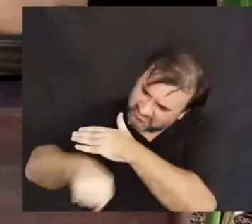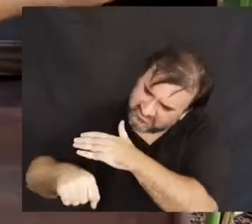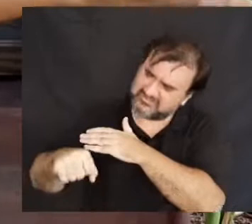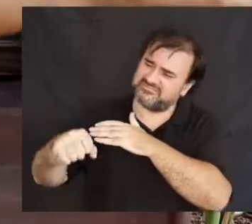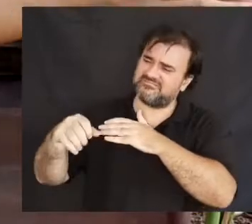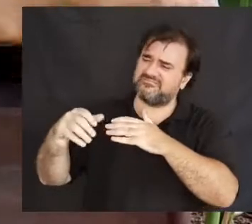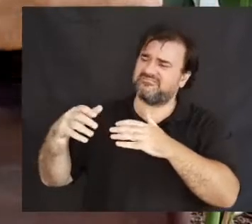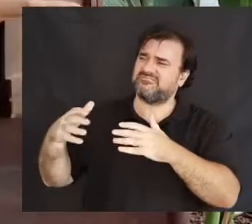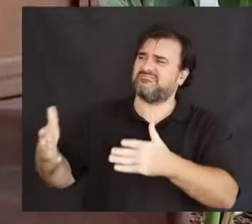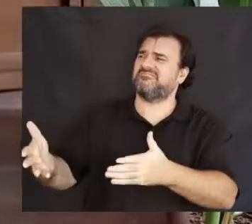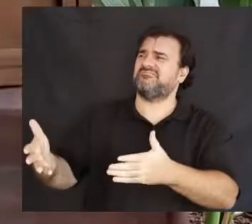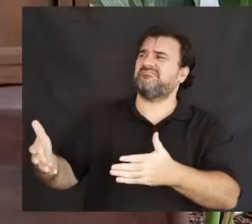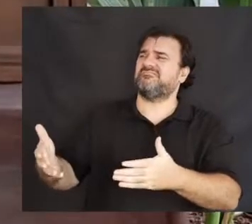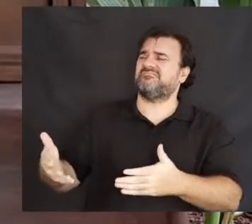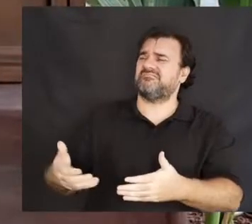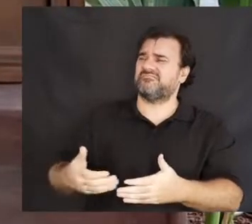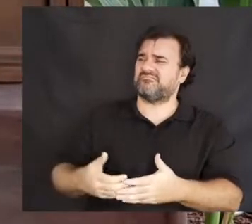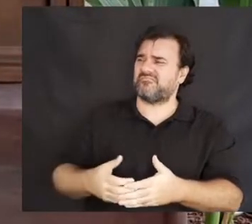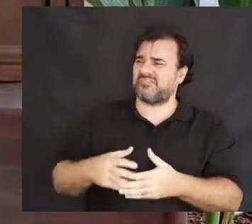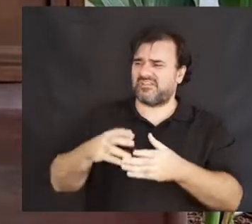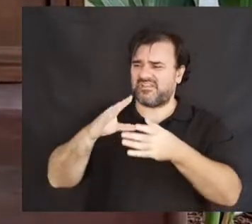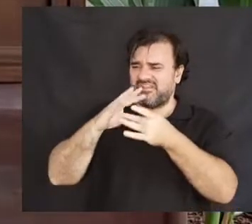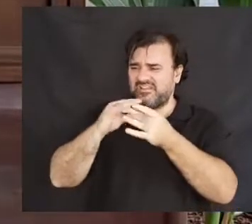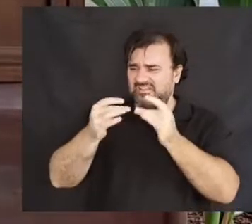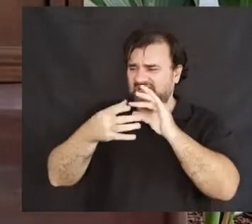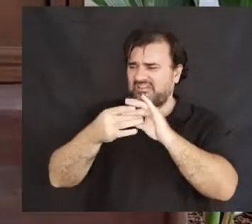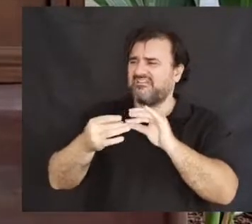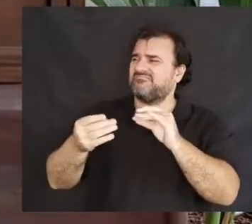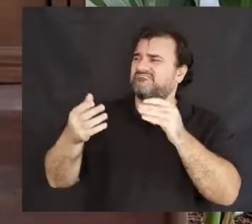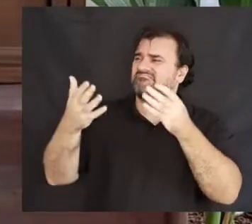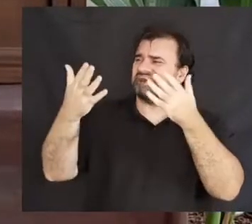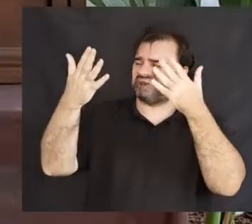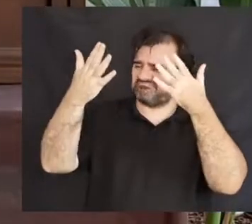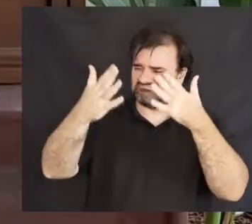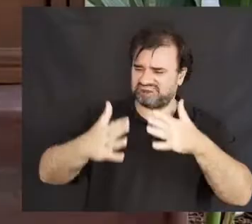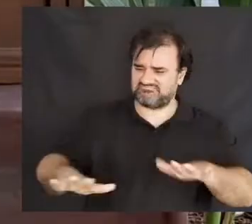llegado a su fin.